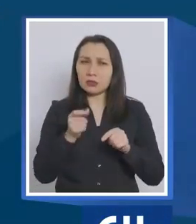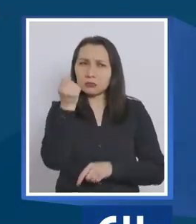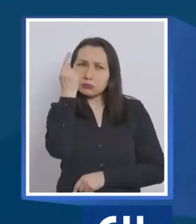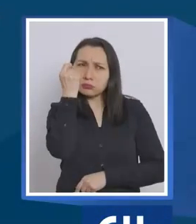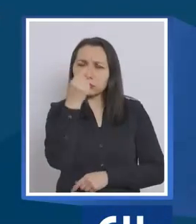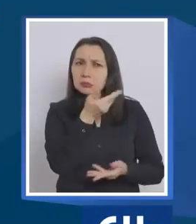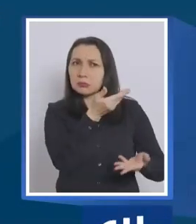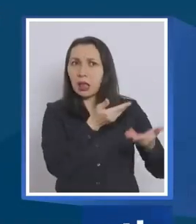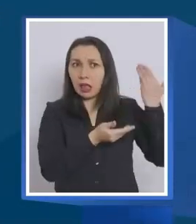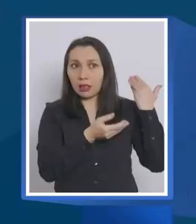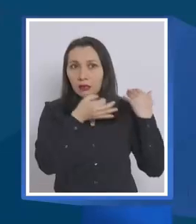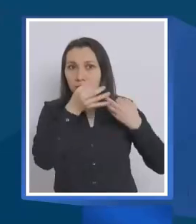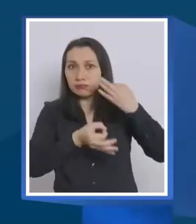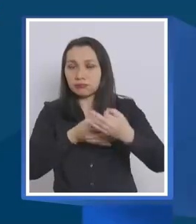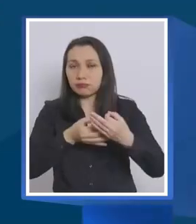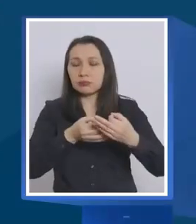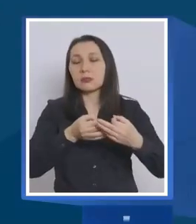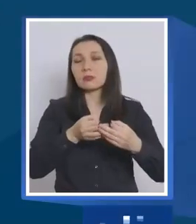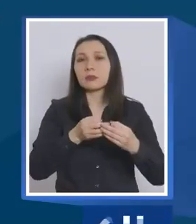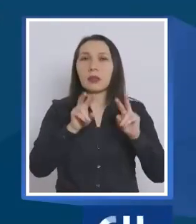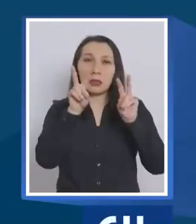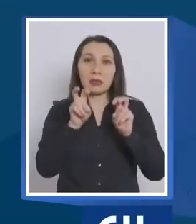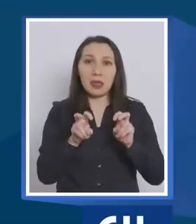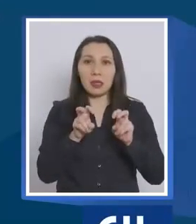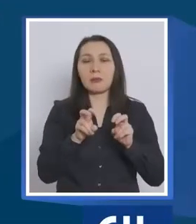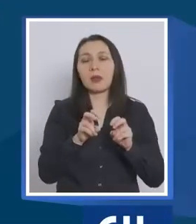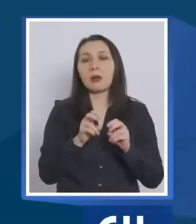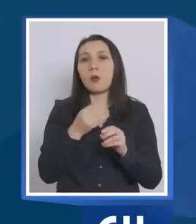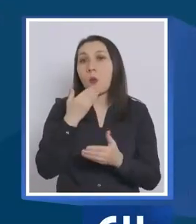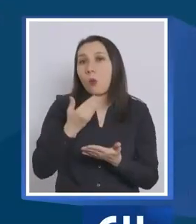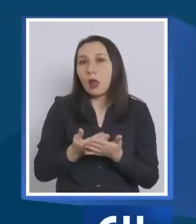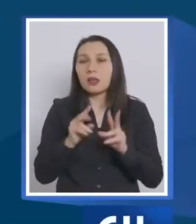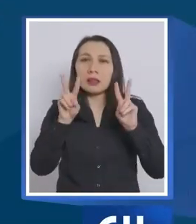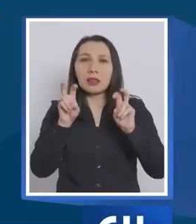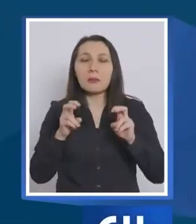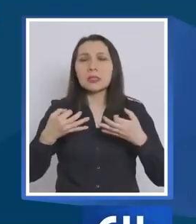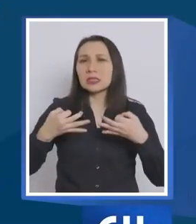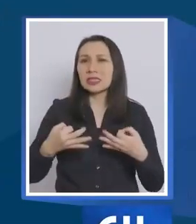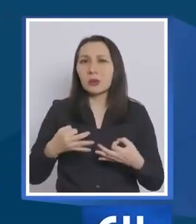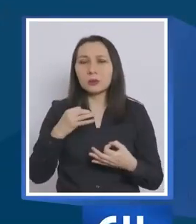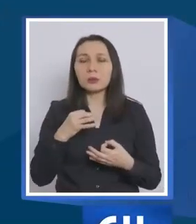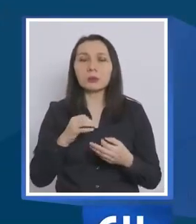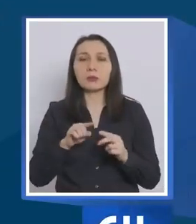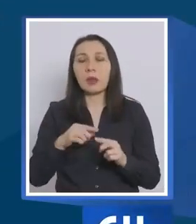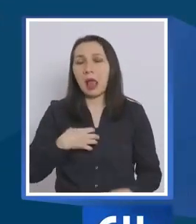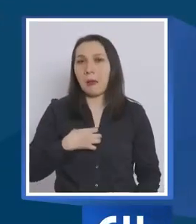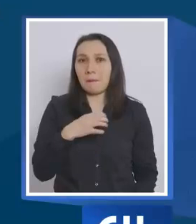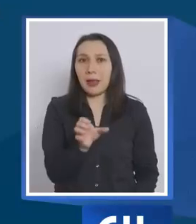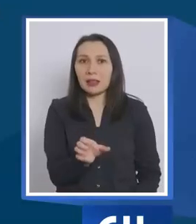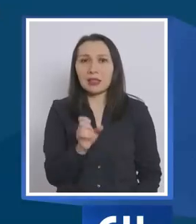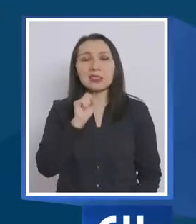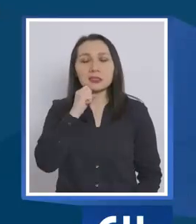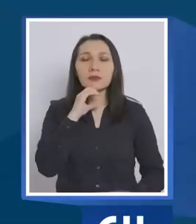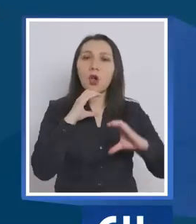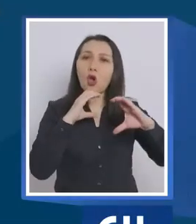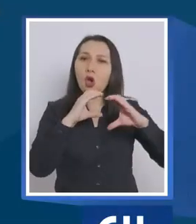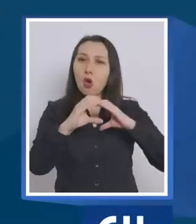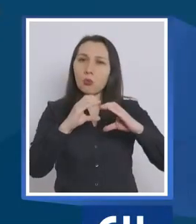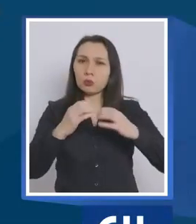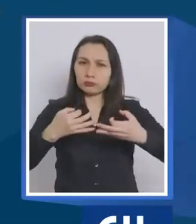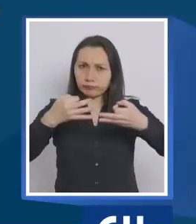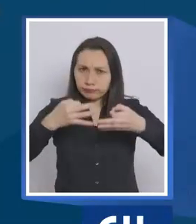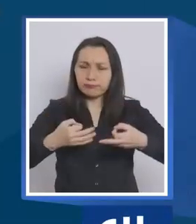lógica, en cada una de estas dimensiones, cuando hablamos de seguridad y empatía, una comunicación